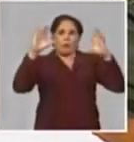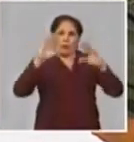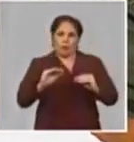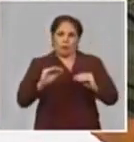Y así está el ciencias médicas.